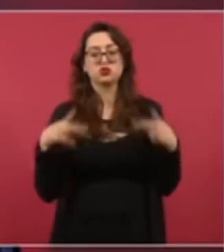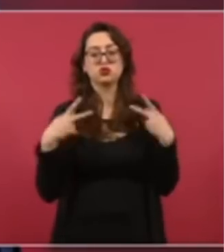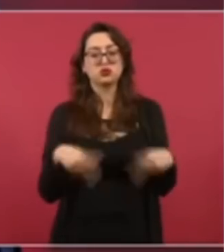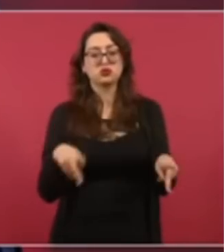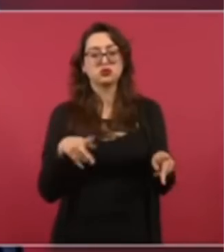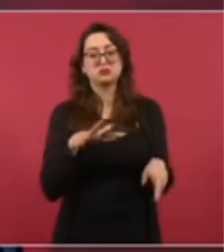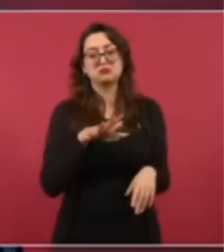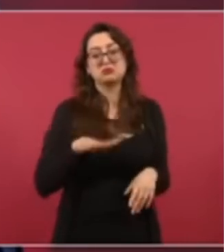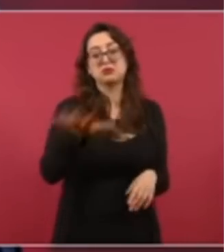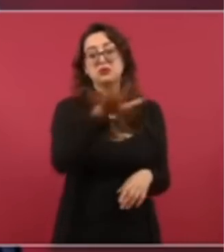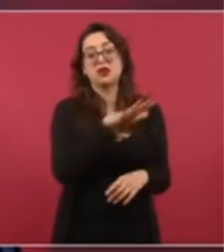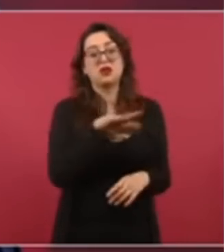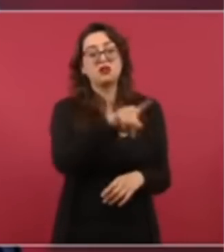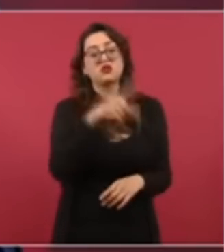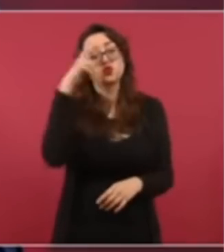proestadounidenses.